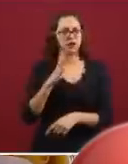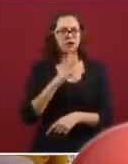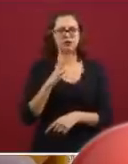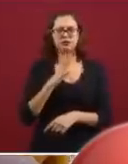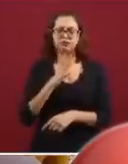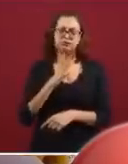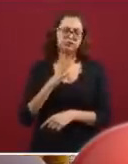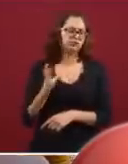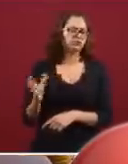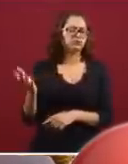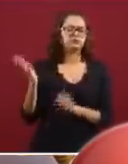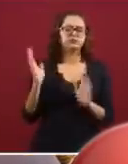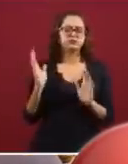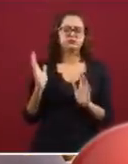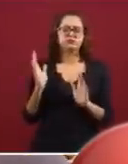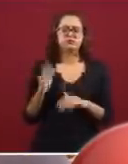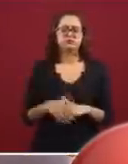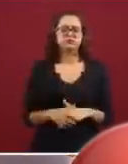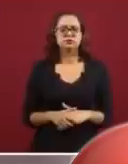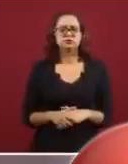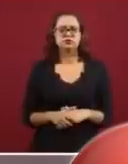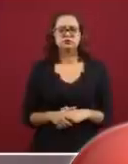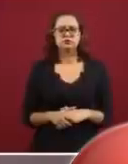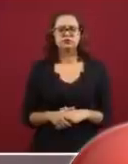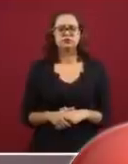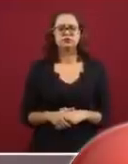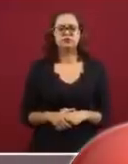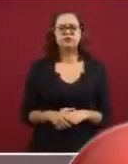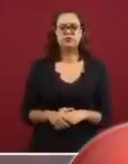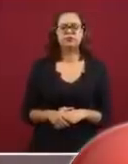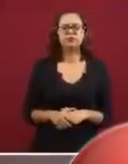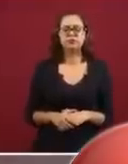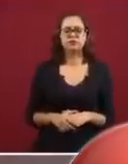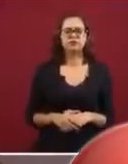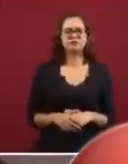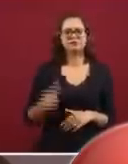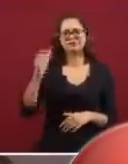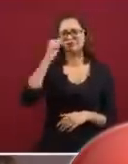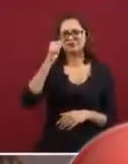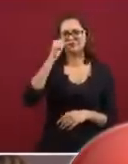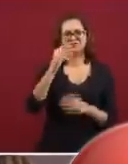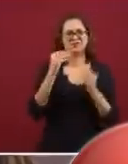Desde hace mucho tiempo, por ejemplo, en la izquierda